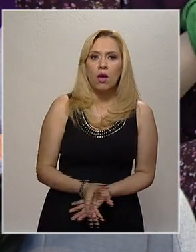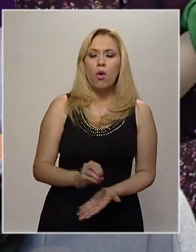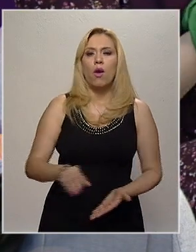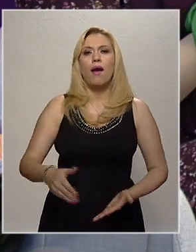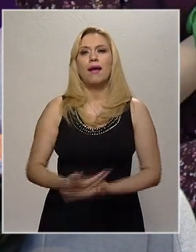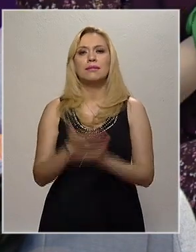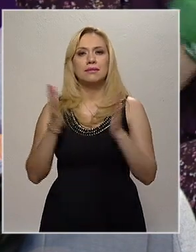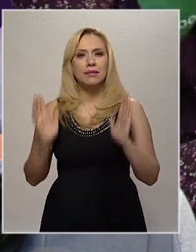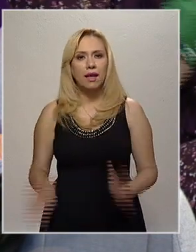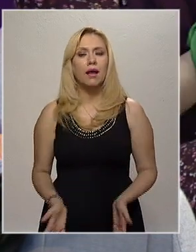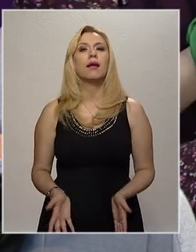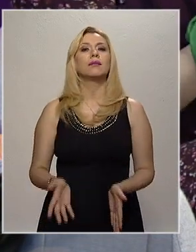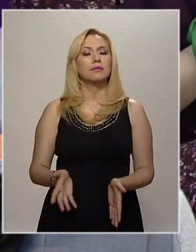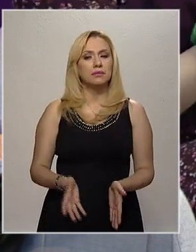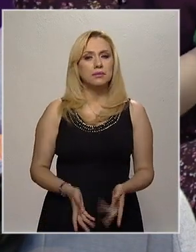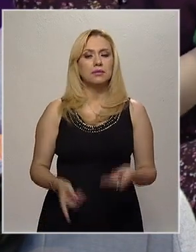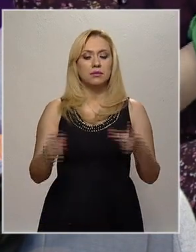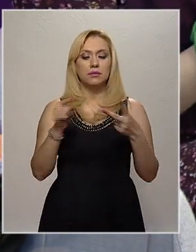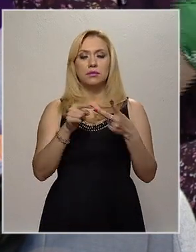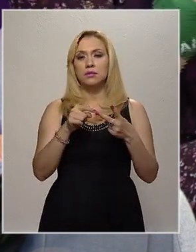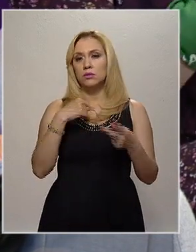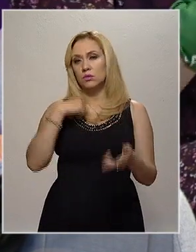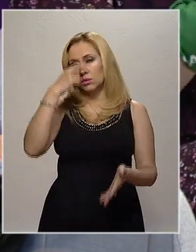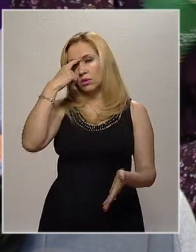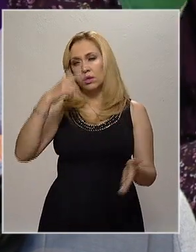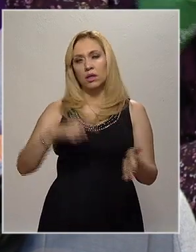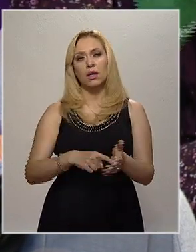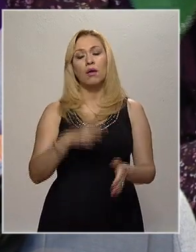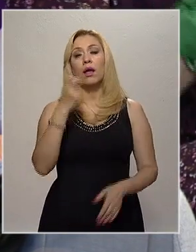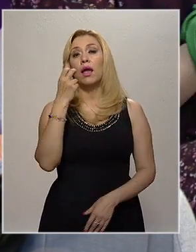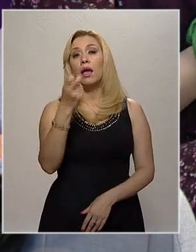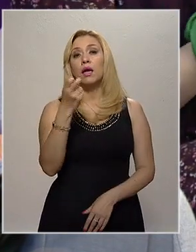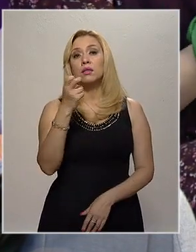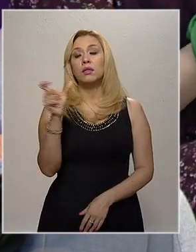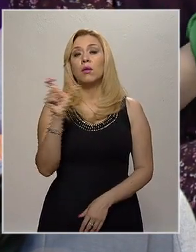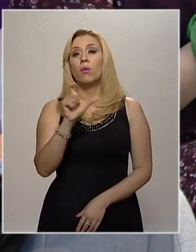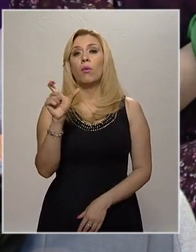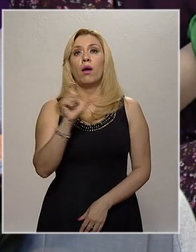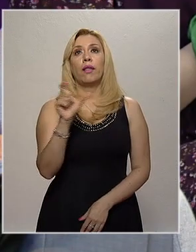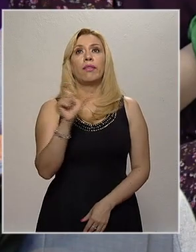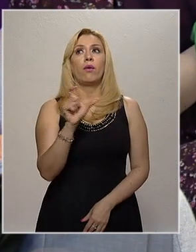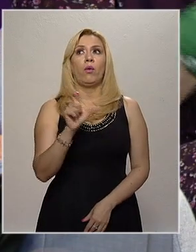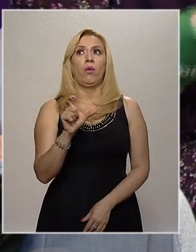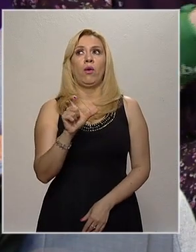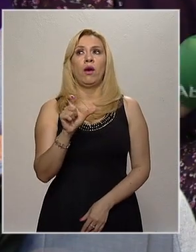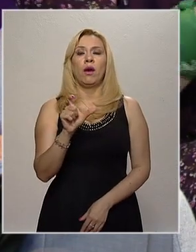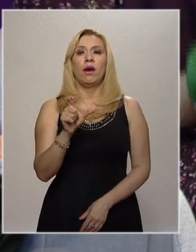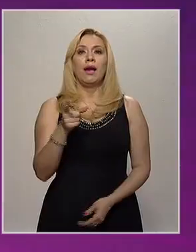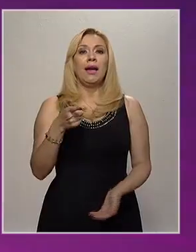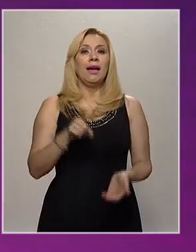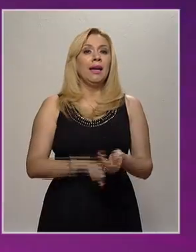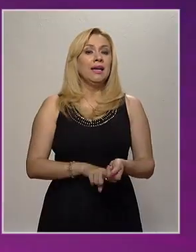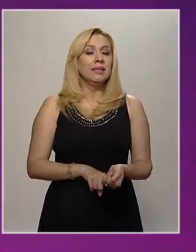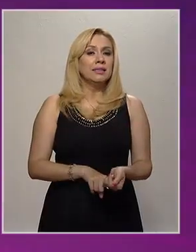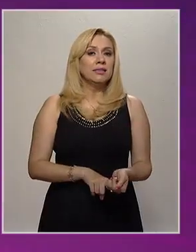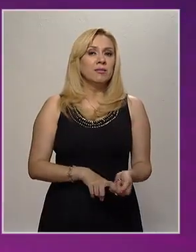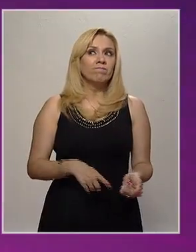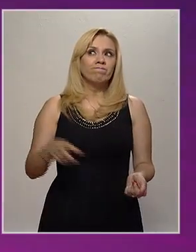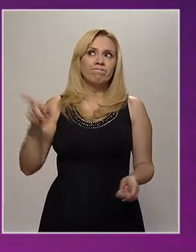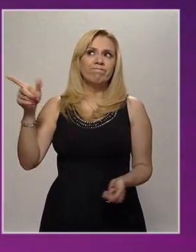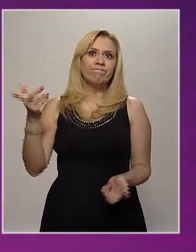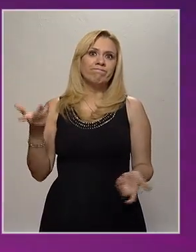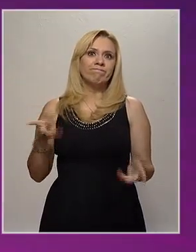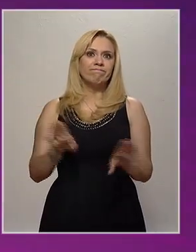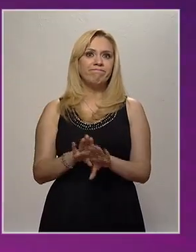segunda distinción, y la más importante creo yo, es justamente que traiga aparejado un trasfondo de género, o sea, que este tipo